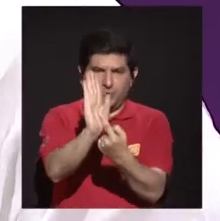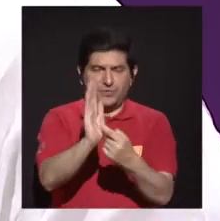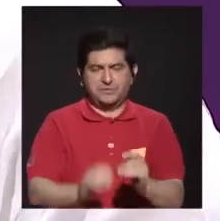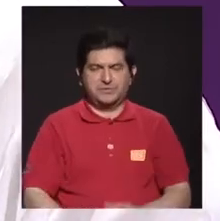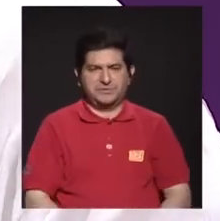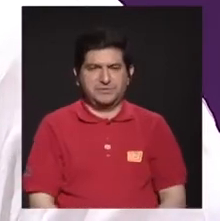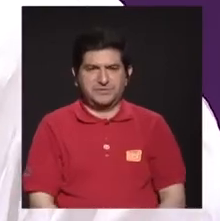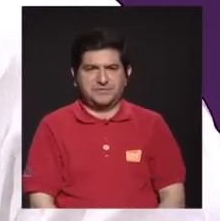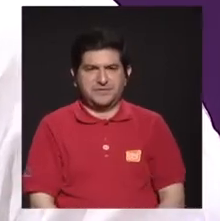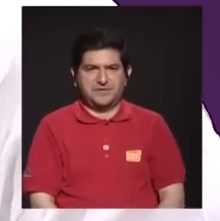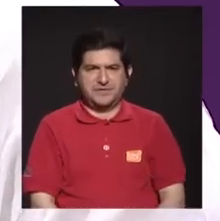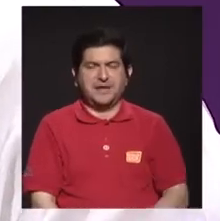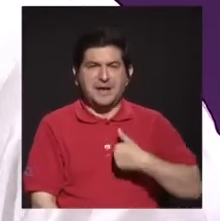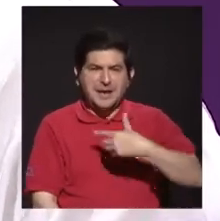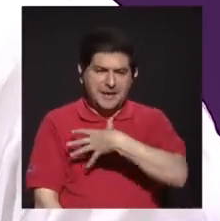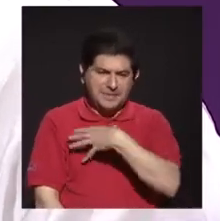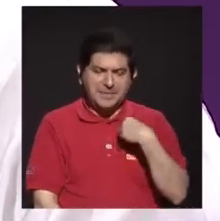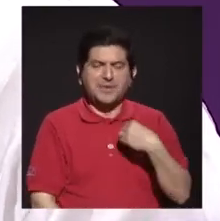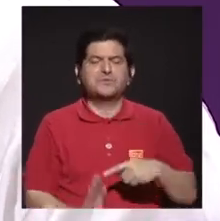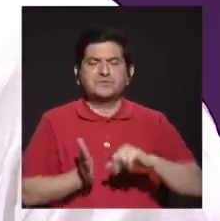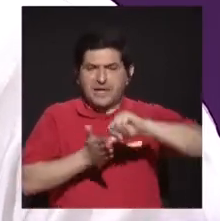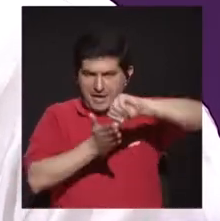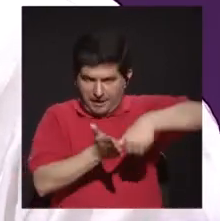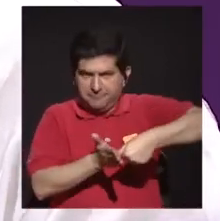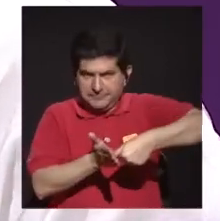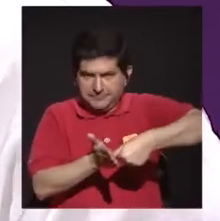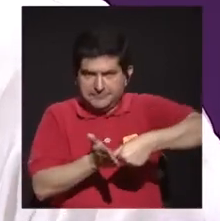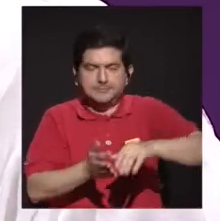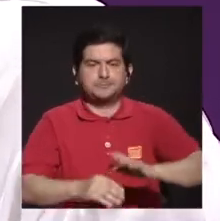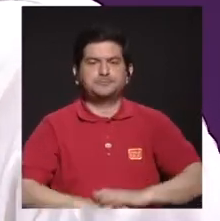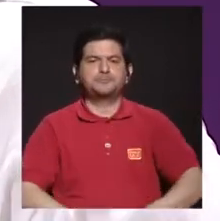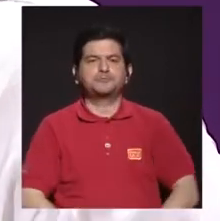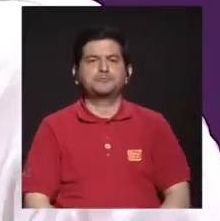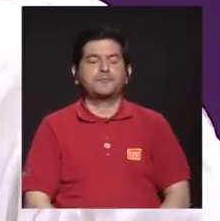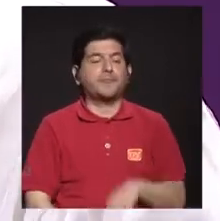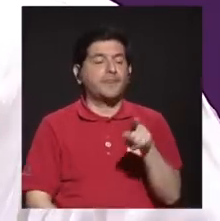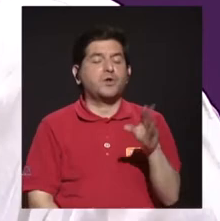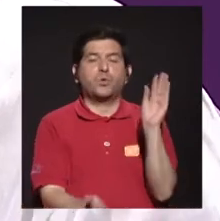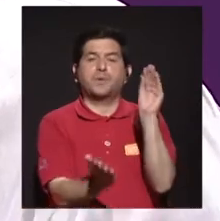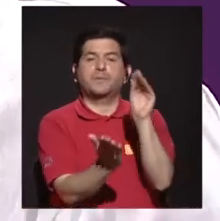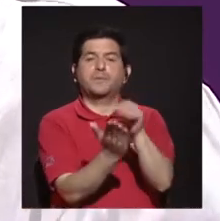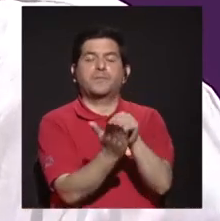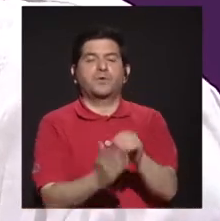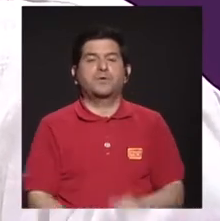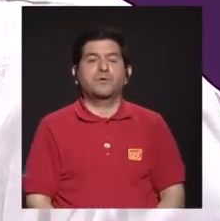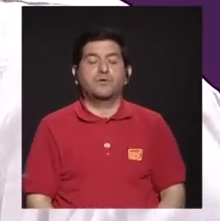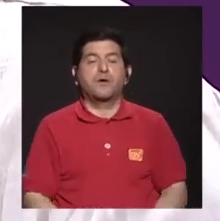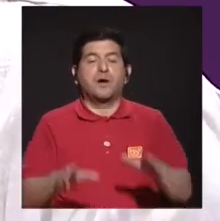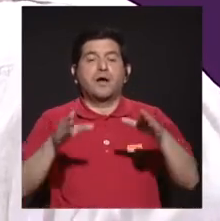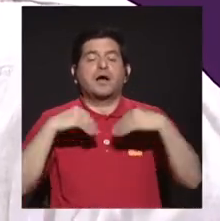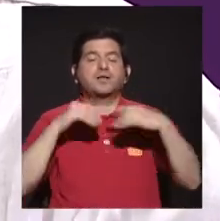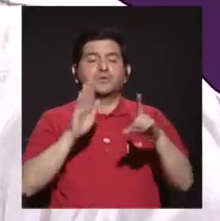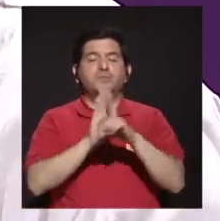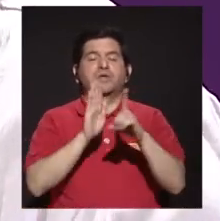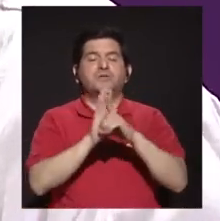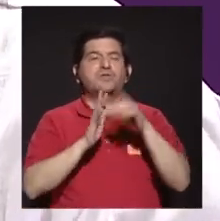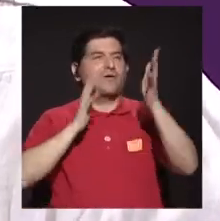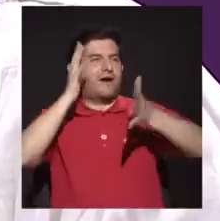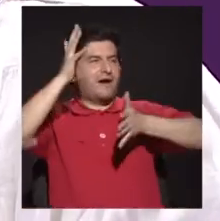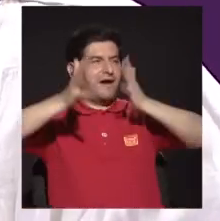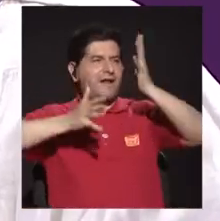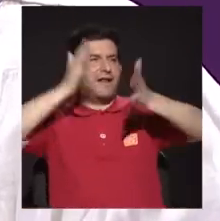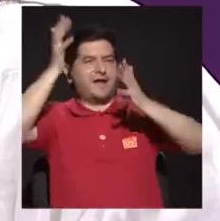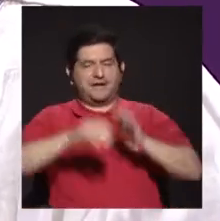que me gustaría resaltar, ¿verdad? Digamos, pongo ahí como asumiendo su derecho a la